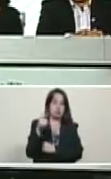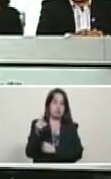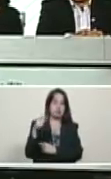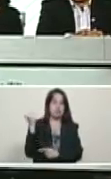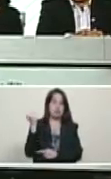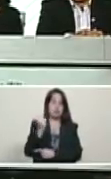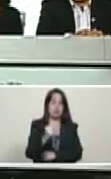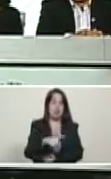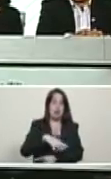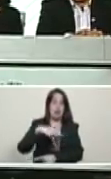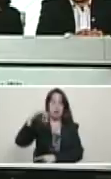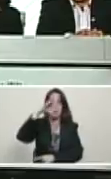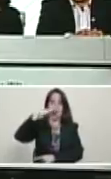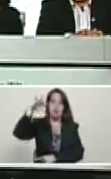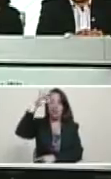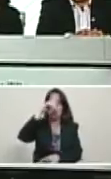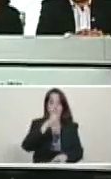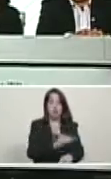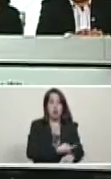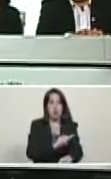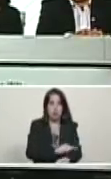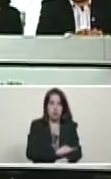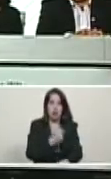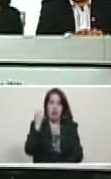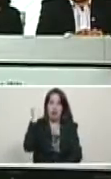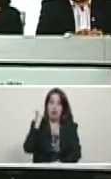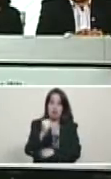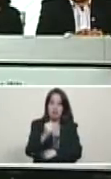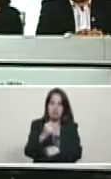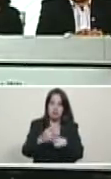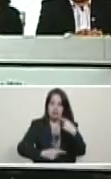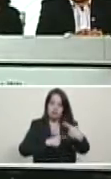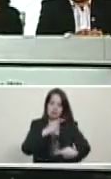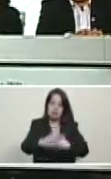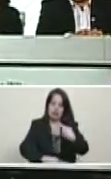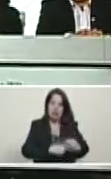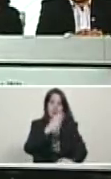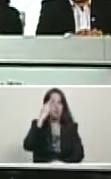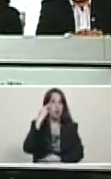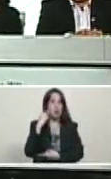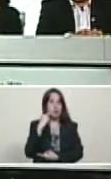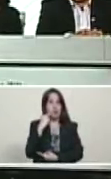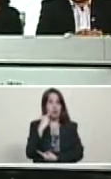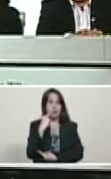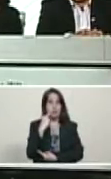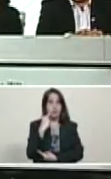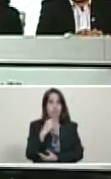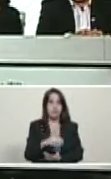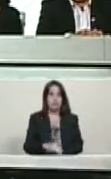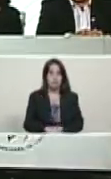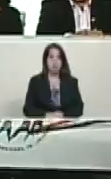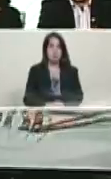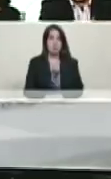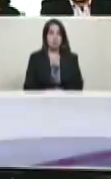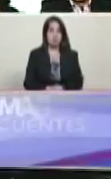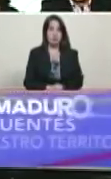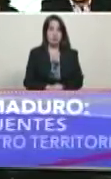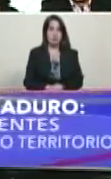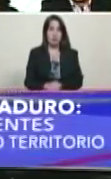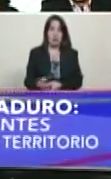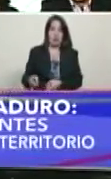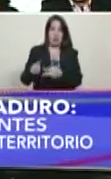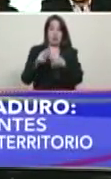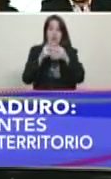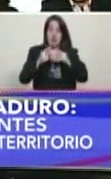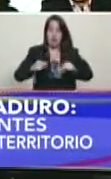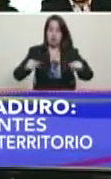espíritu de hermandad y bando que apuñalado la tradición de bolívar y ha prestado su territorio